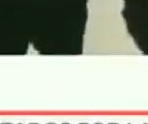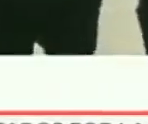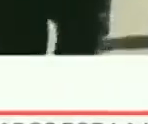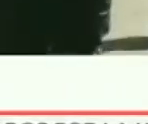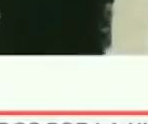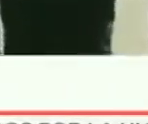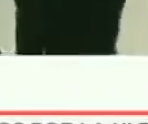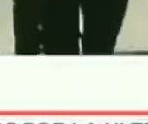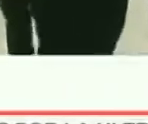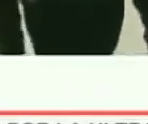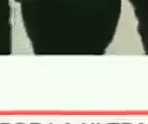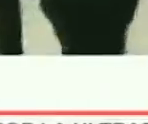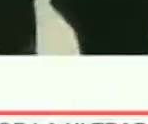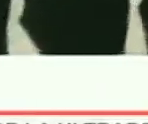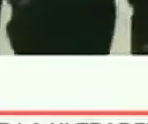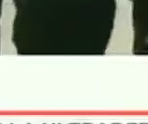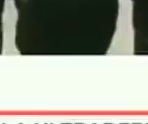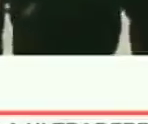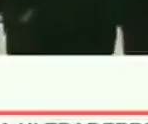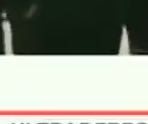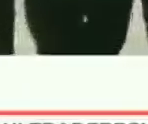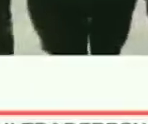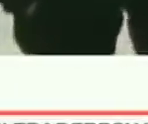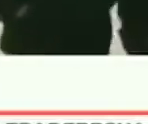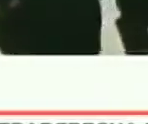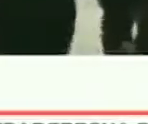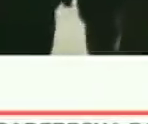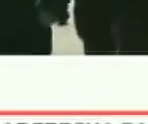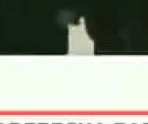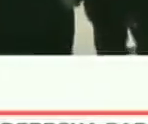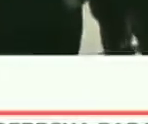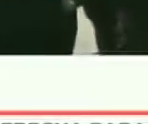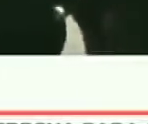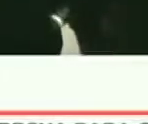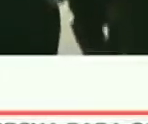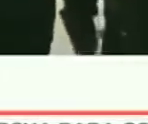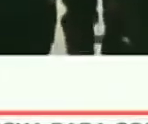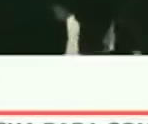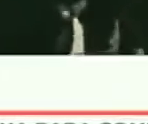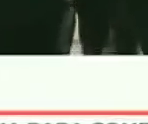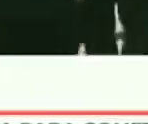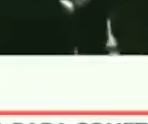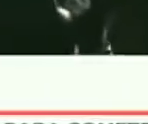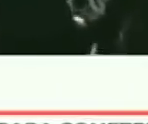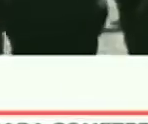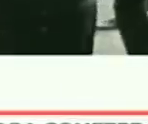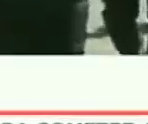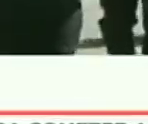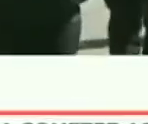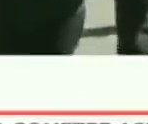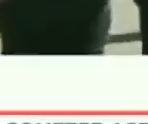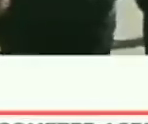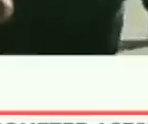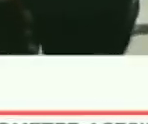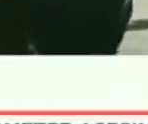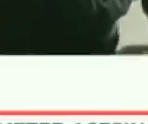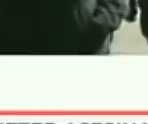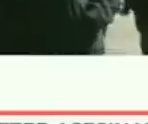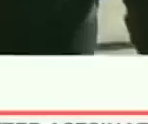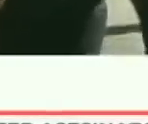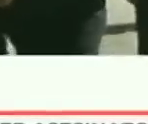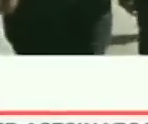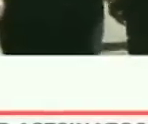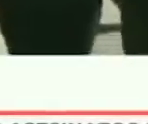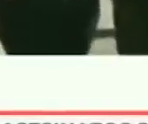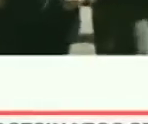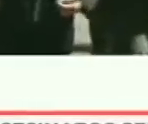hoy la Guardia Nacional Bolivariana. Ha expresado en este importante recorrido que ha realizado el comandante en jefe